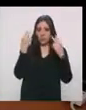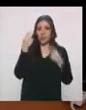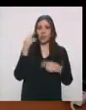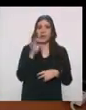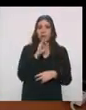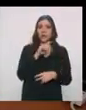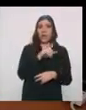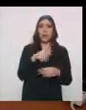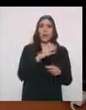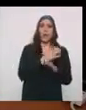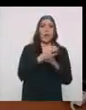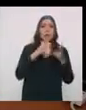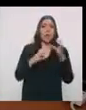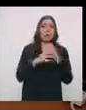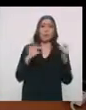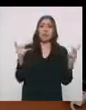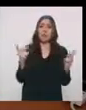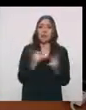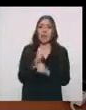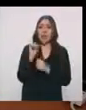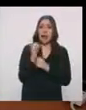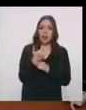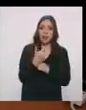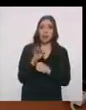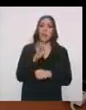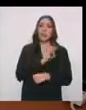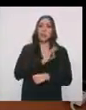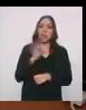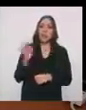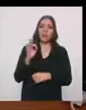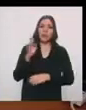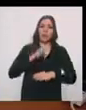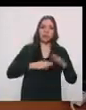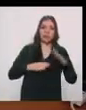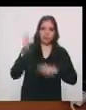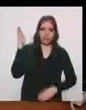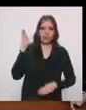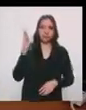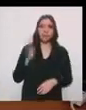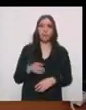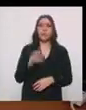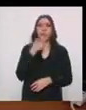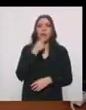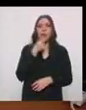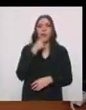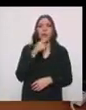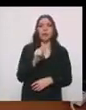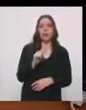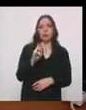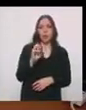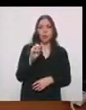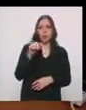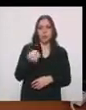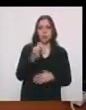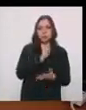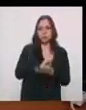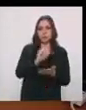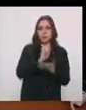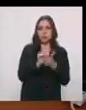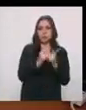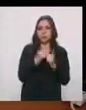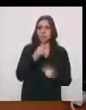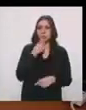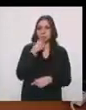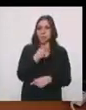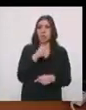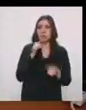puede superar. La resiliencia, hay un autor que se llama Tom Kiewicz, que va de la mano con los principales autores. Él habla algo muy bonito y dice: